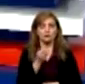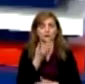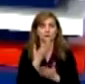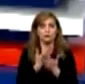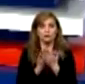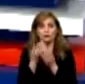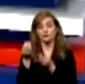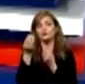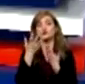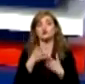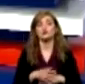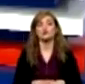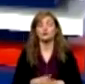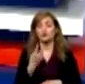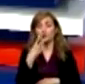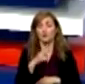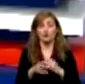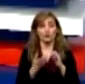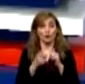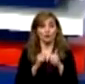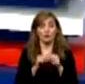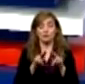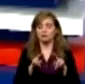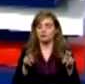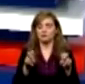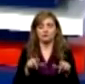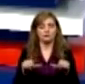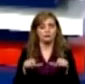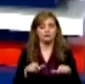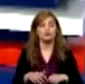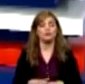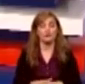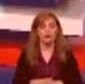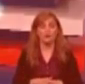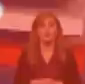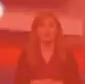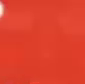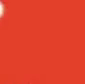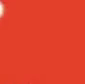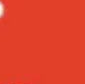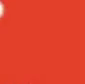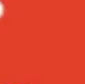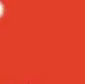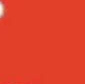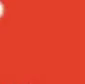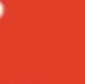muchas gracias por la información. Hemos visto los estragos de la naturaleza en este sector que también afecta a los vecinos.